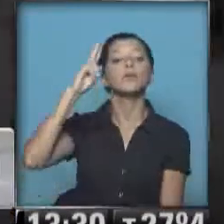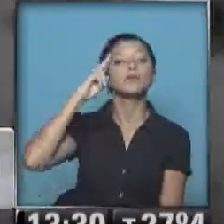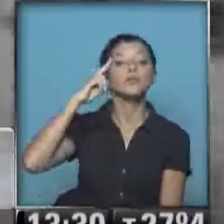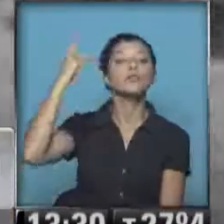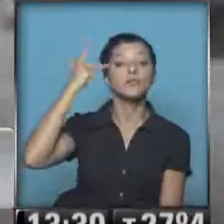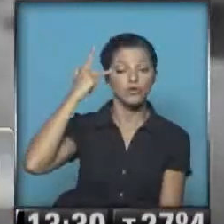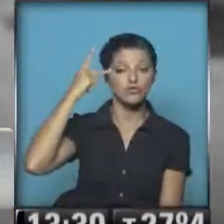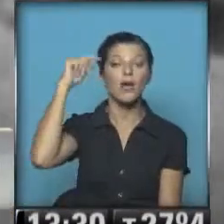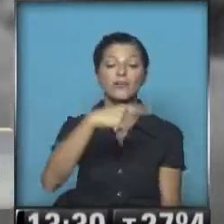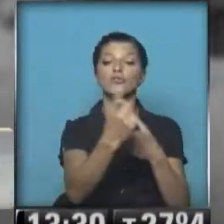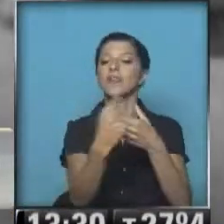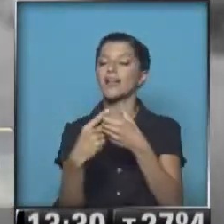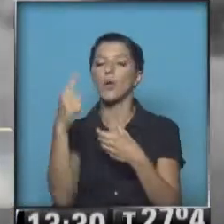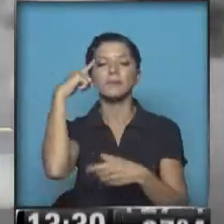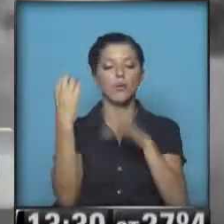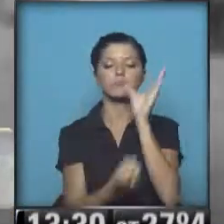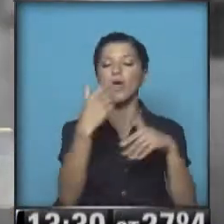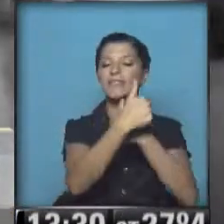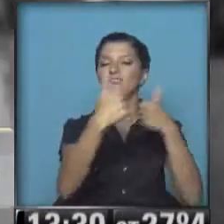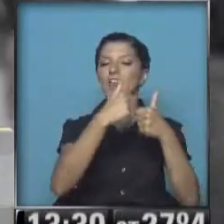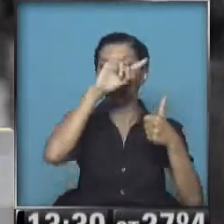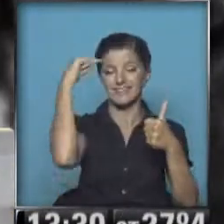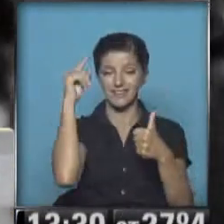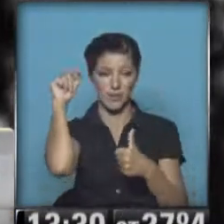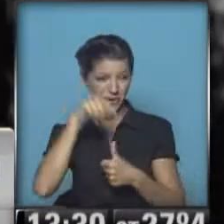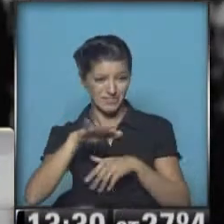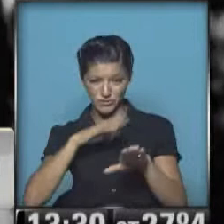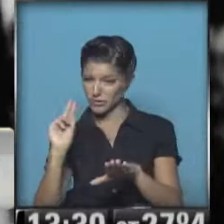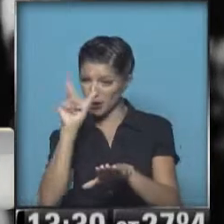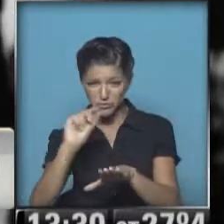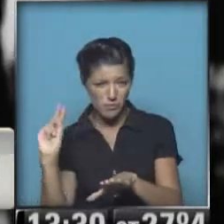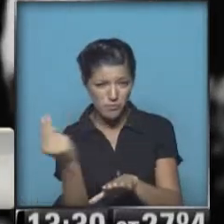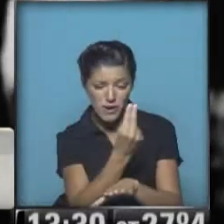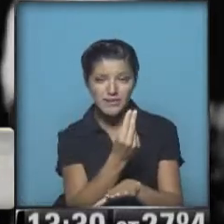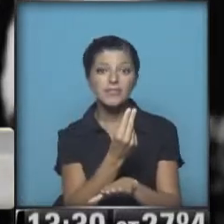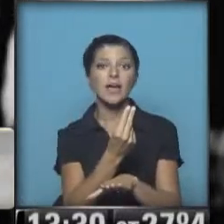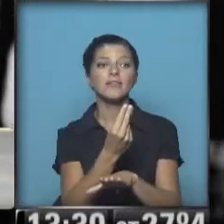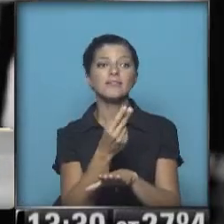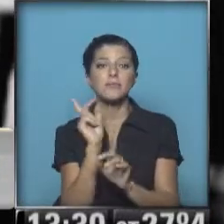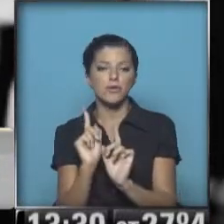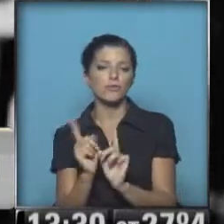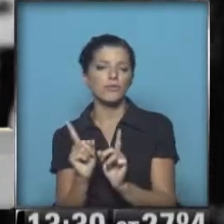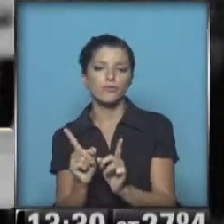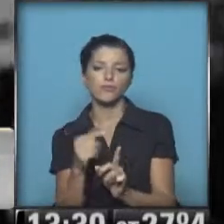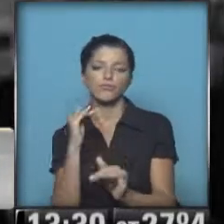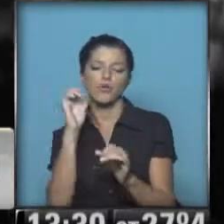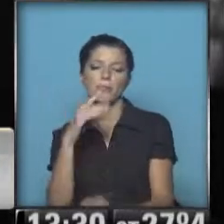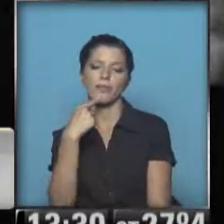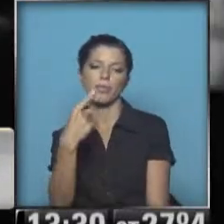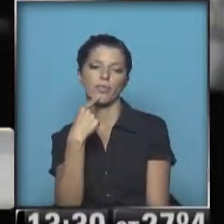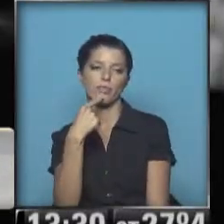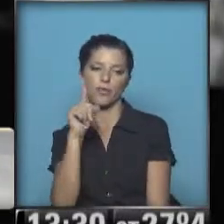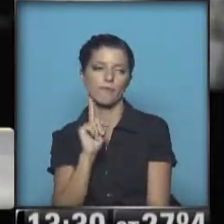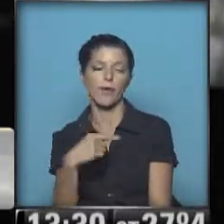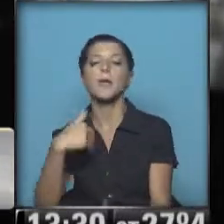propusieron establecer un tribunal internacional para condenar estos delitos, pero la intención solo quedó en palabras.